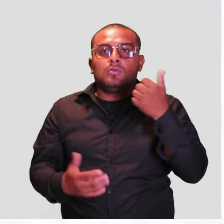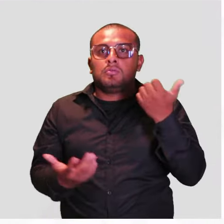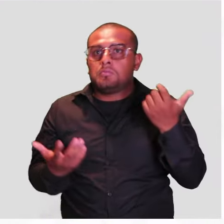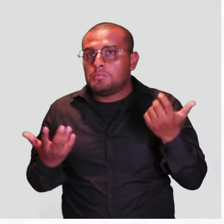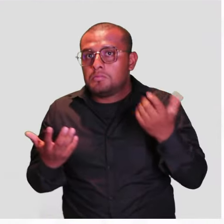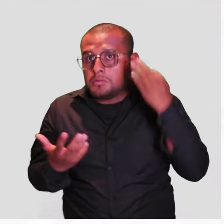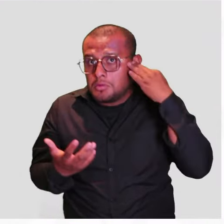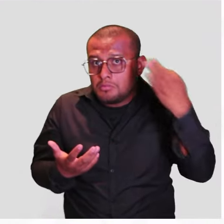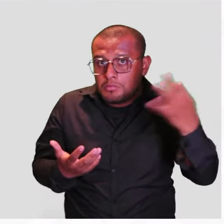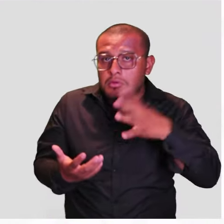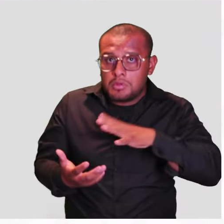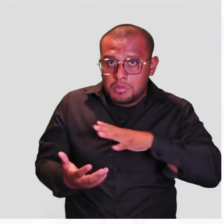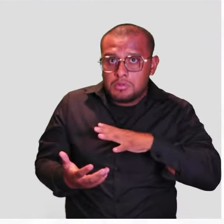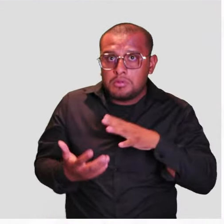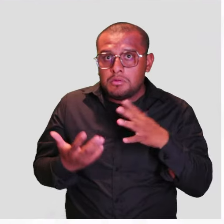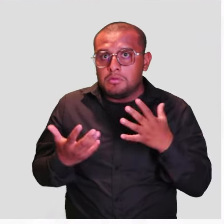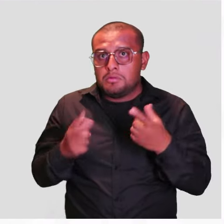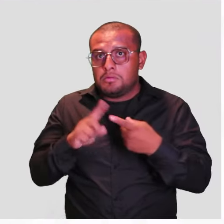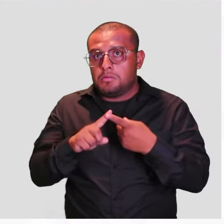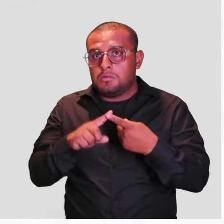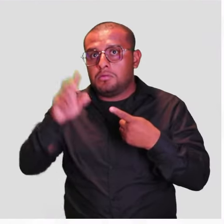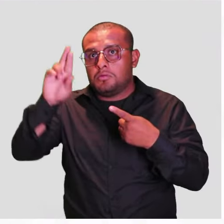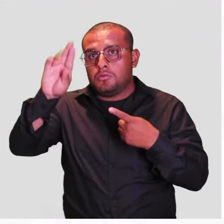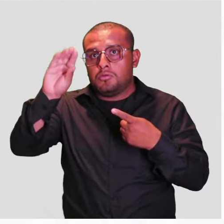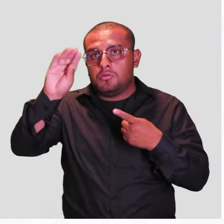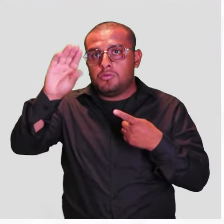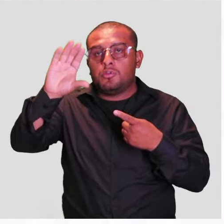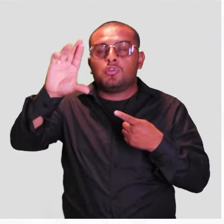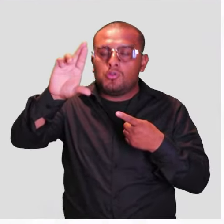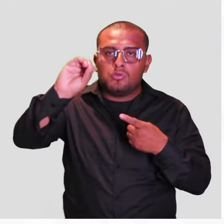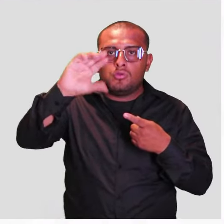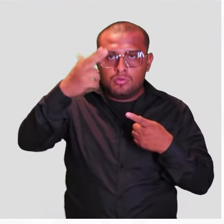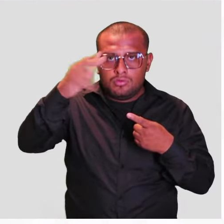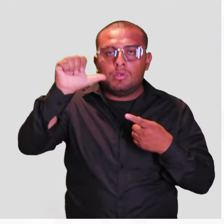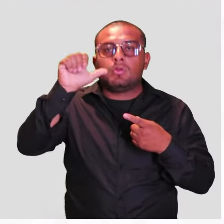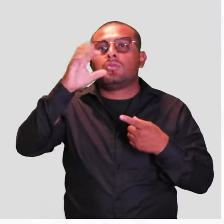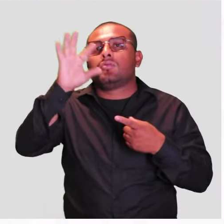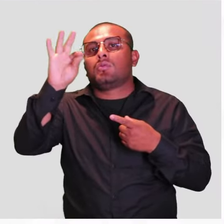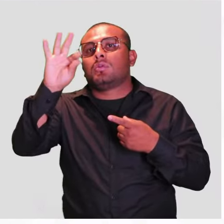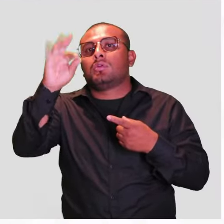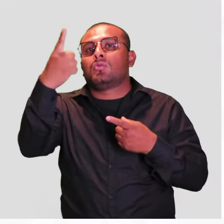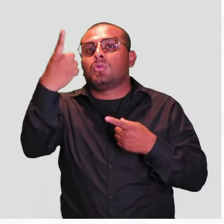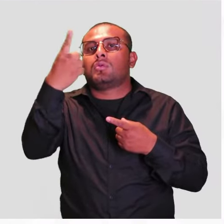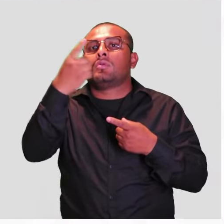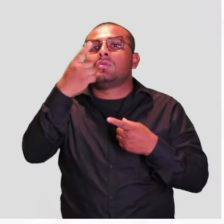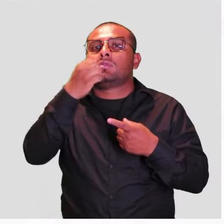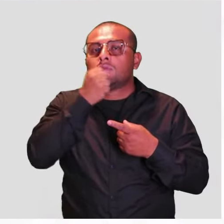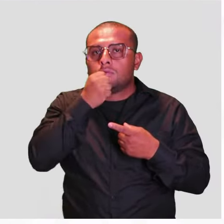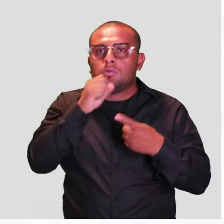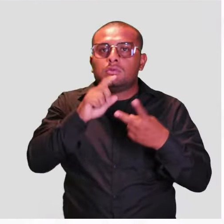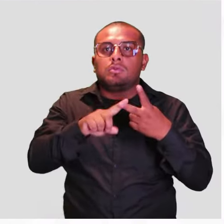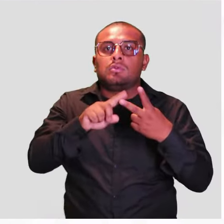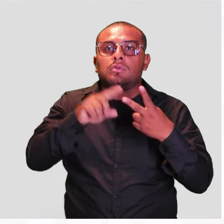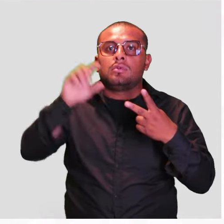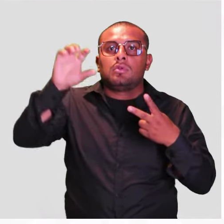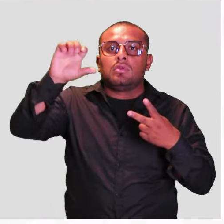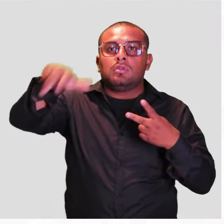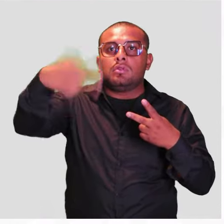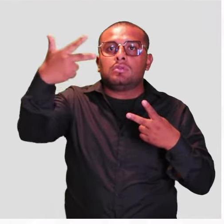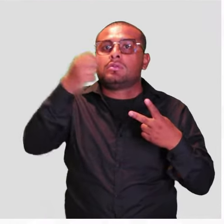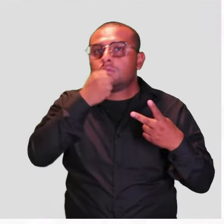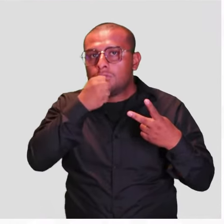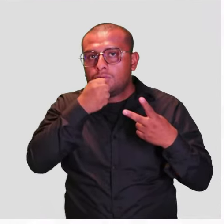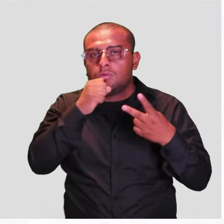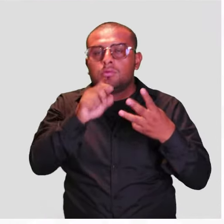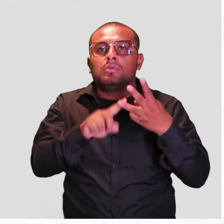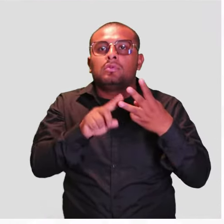candidato Víctor Rocha, le restan 58 segundos, candidata Vania Camacho, le restan 13 segundos, candidato Juan